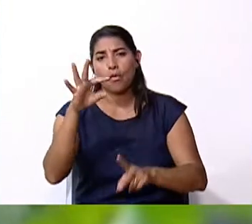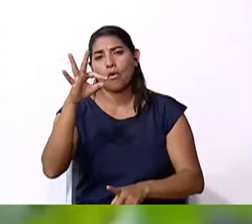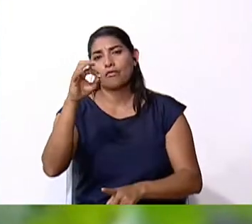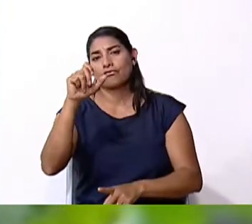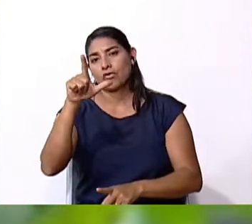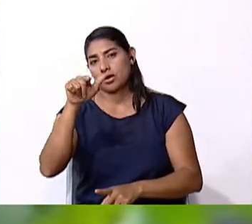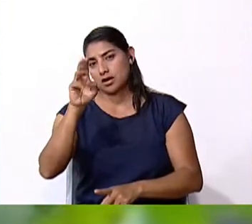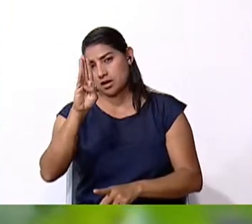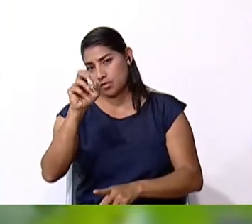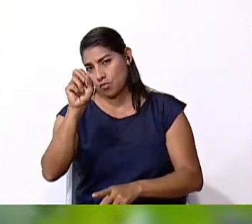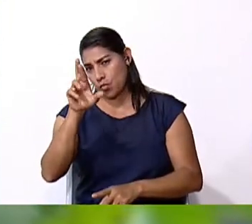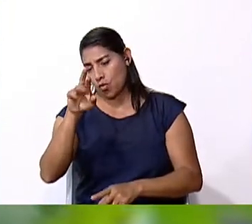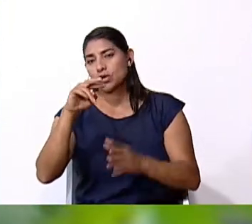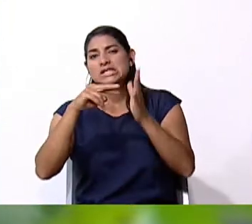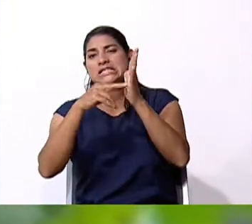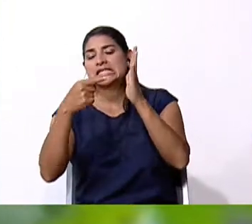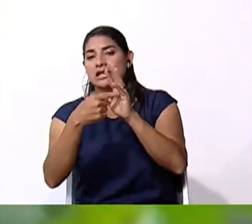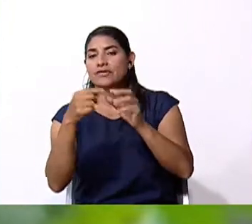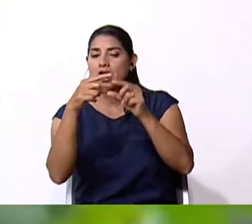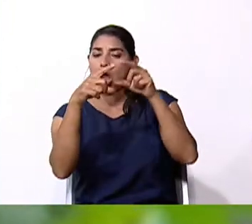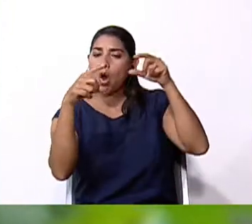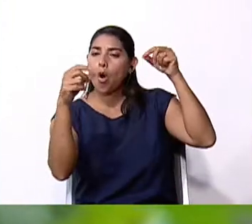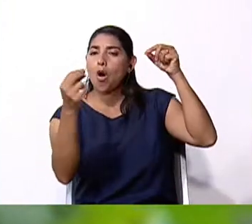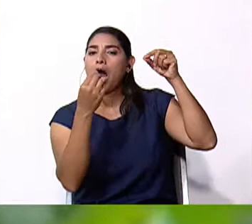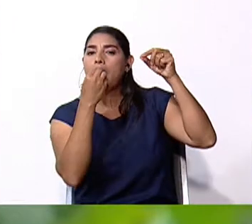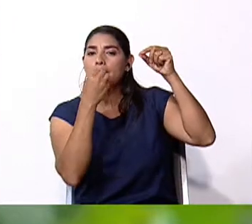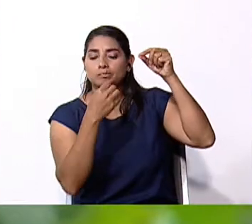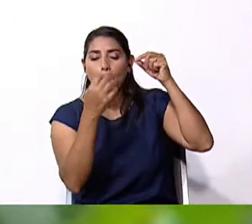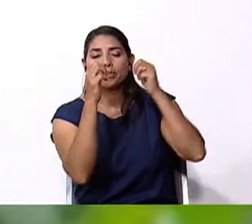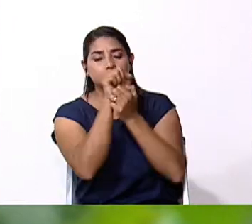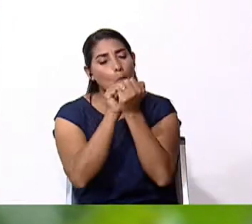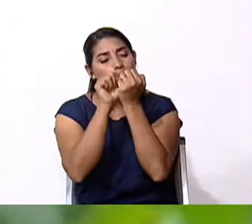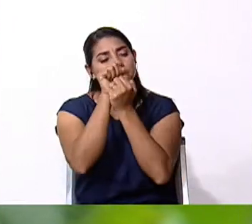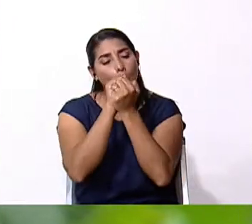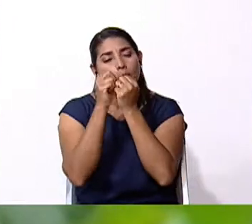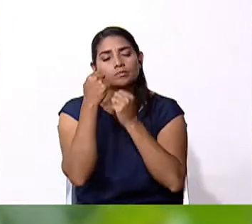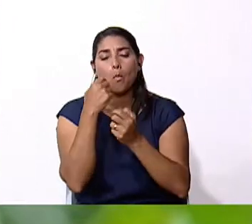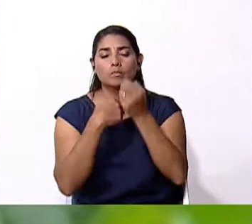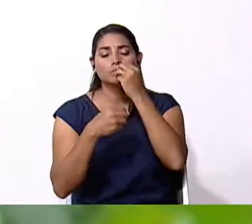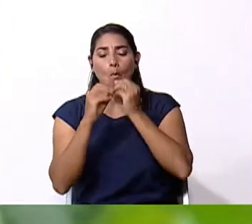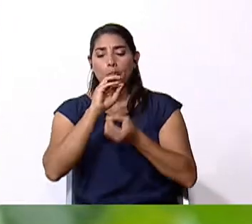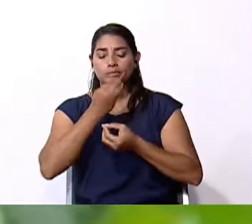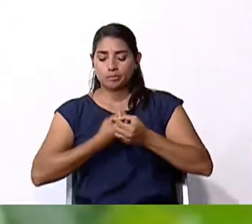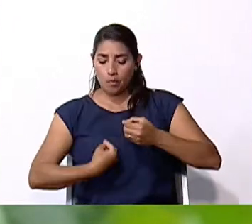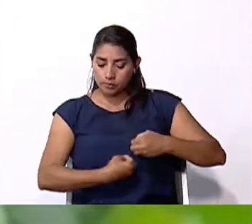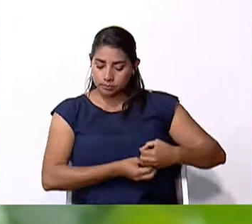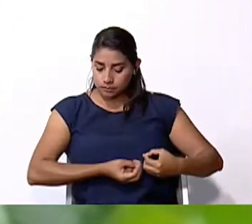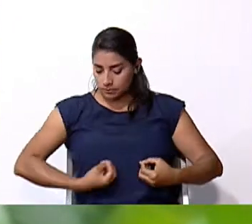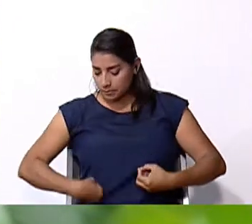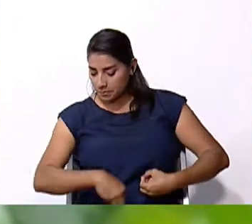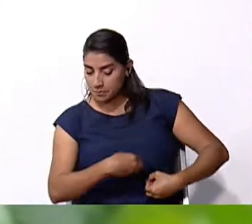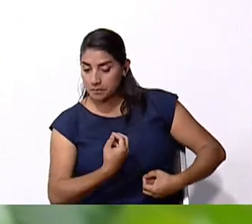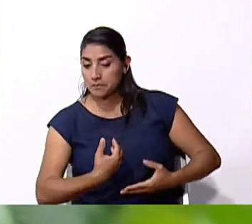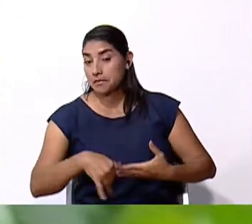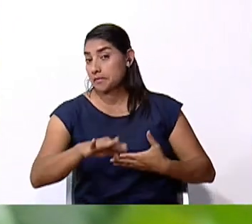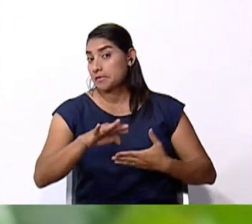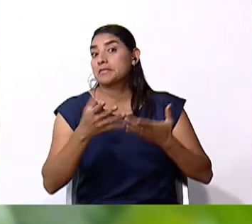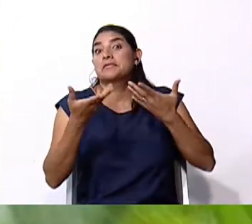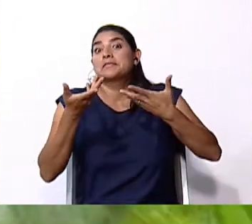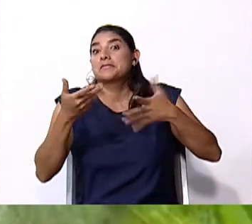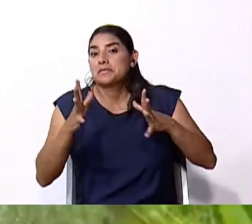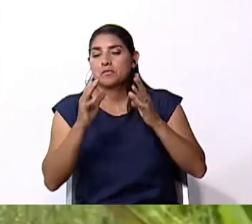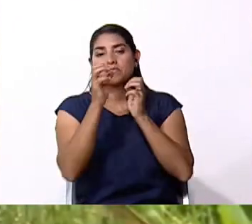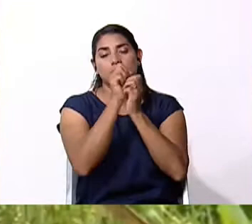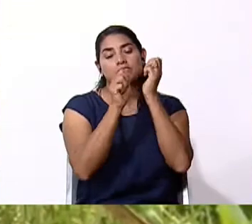folívoros, esto es, que comen hojas de los árboles. Para ello poseen un sistema digestivo muy eficaz que digiere plenamente